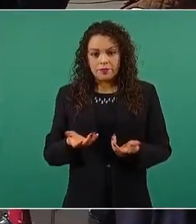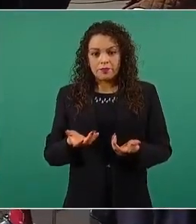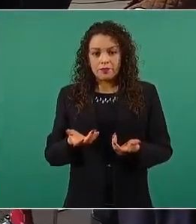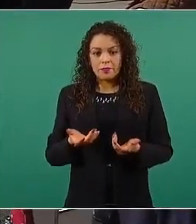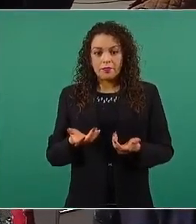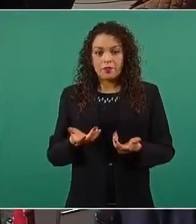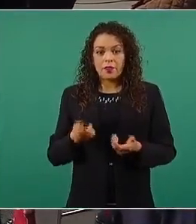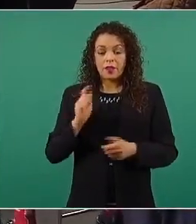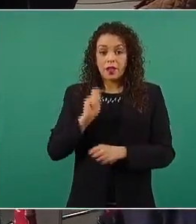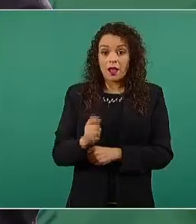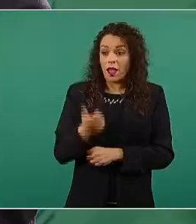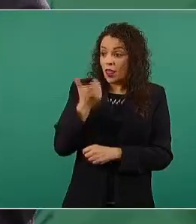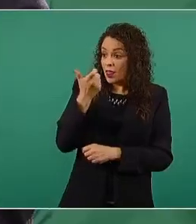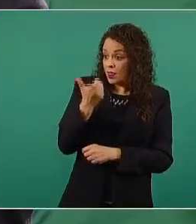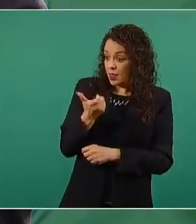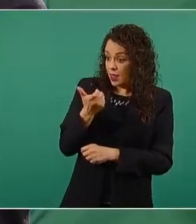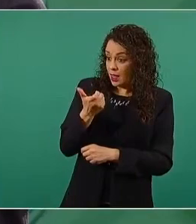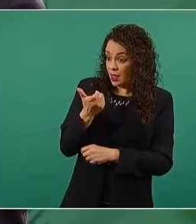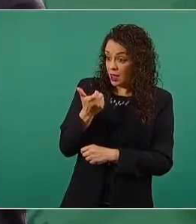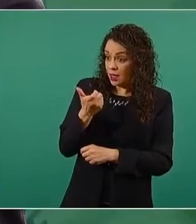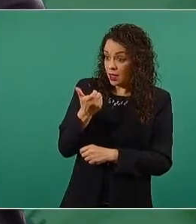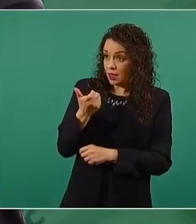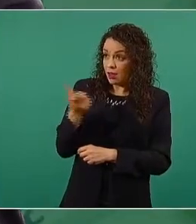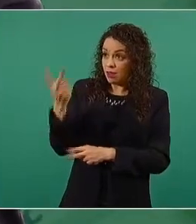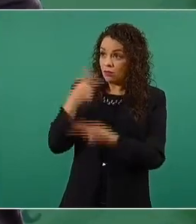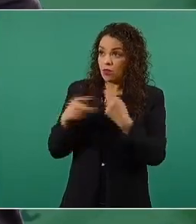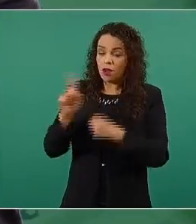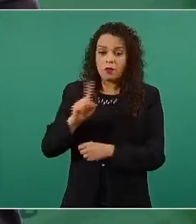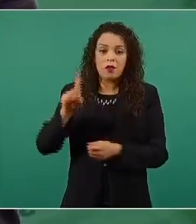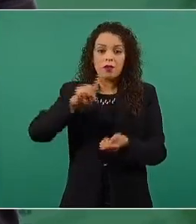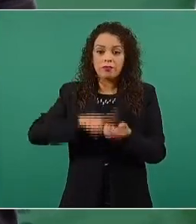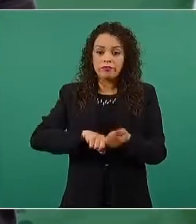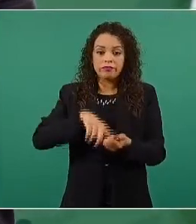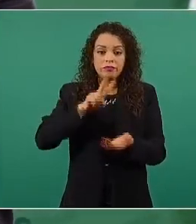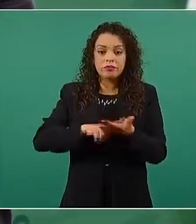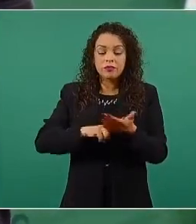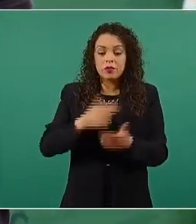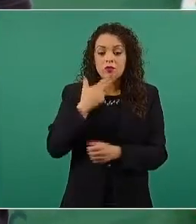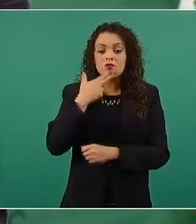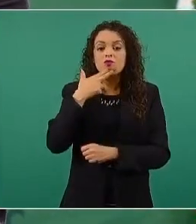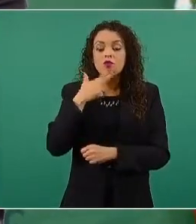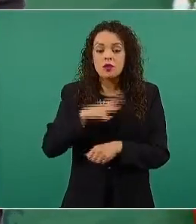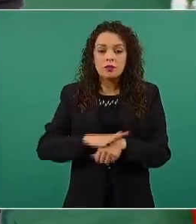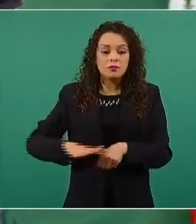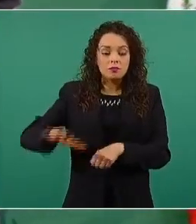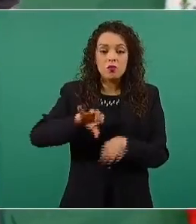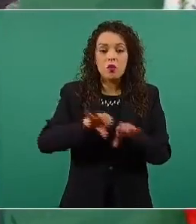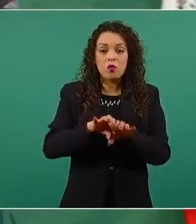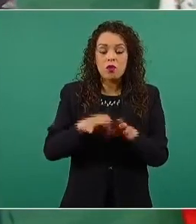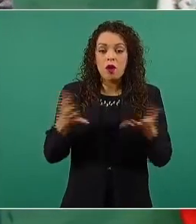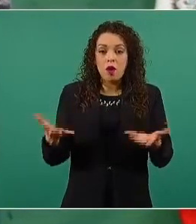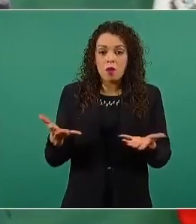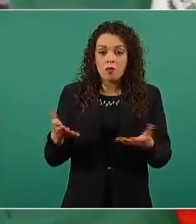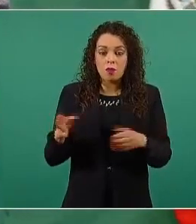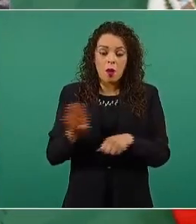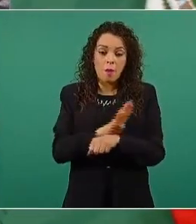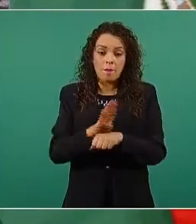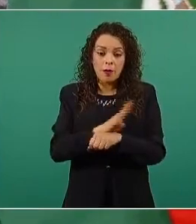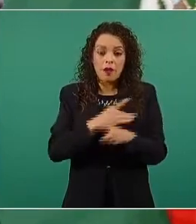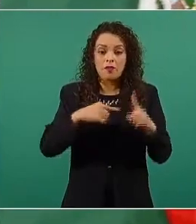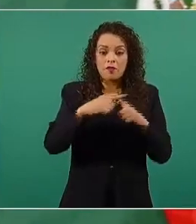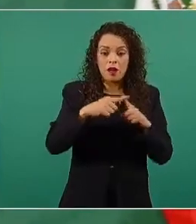es distribución de riqueza, distribución del ingreso. Se